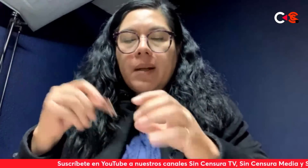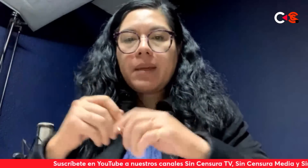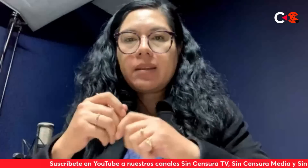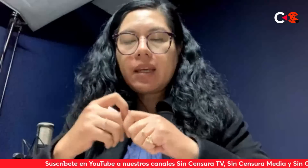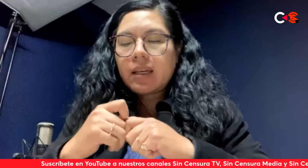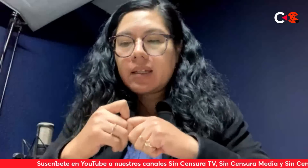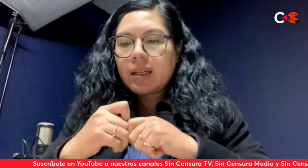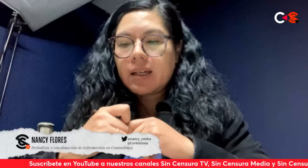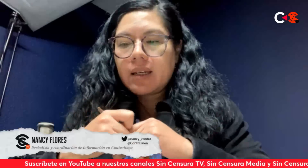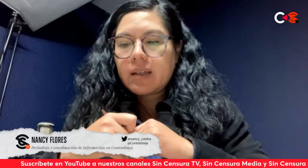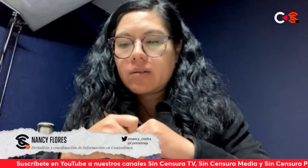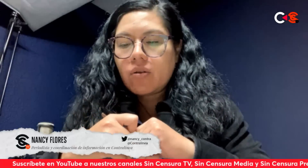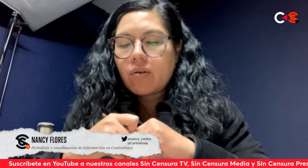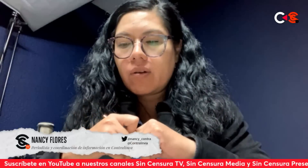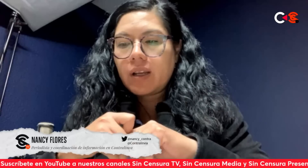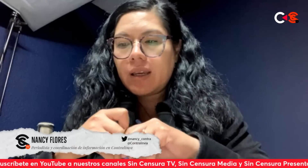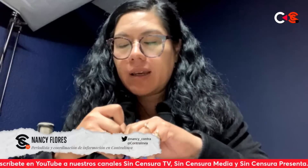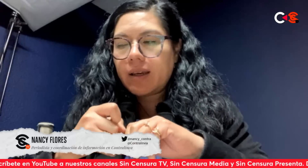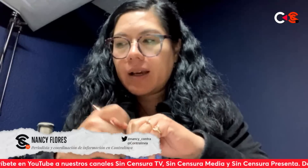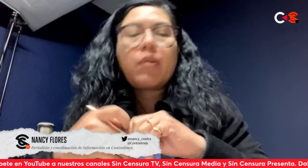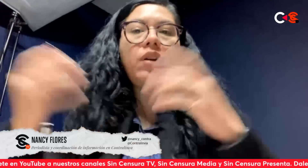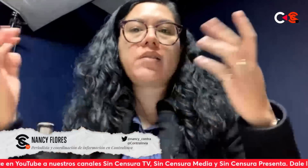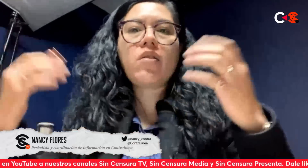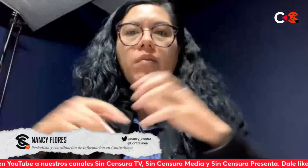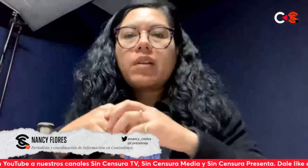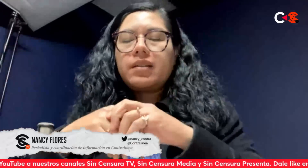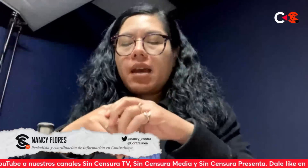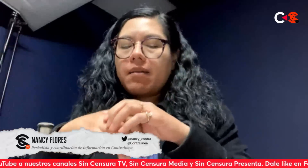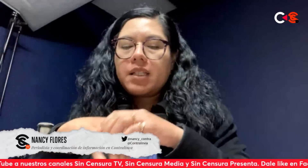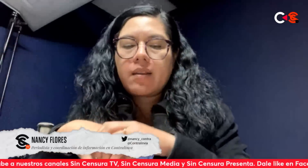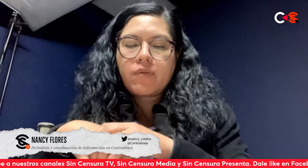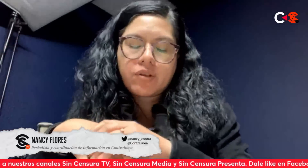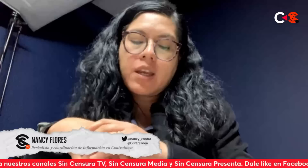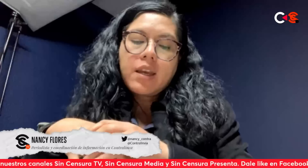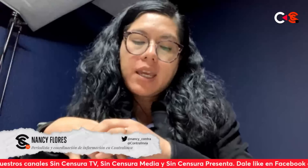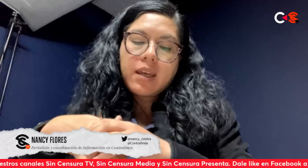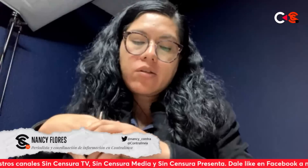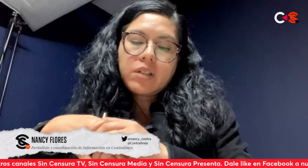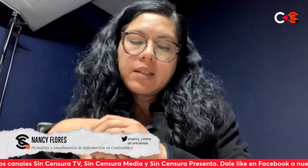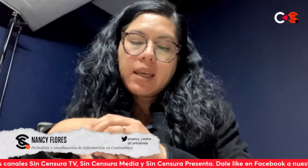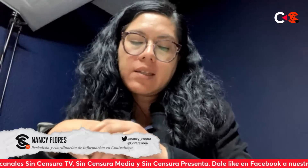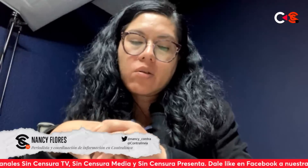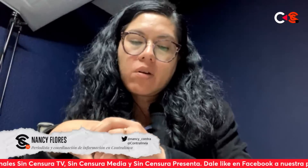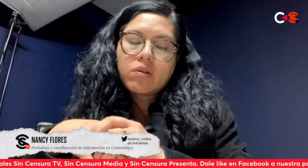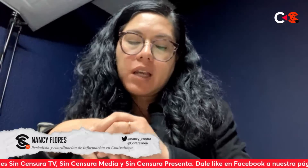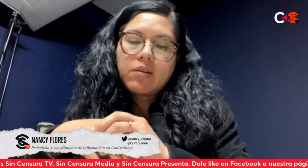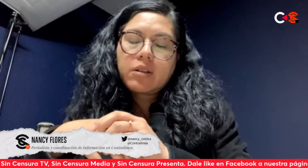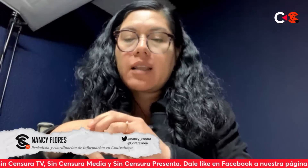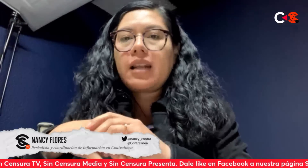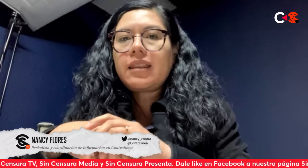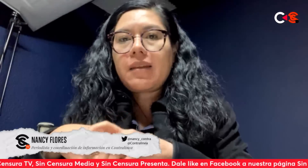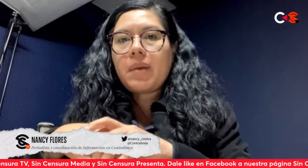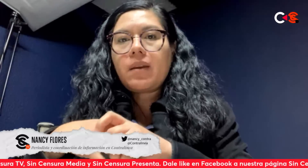que simplemente son cabrones, ¿no? Como decía Vicente Fox. Entonces eso, o sea,